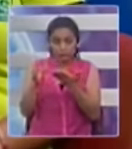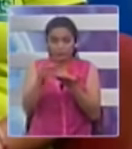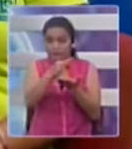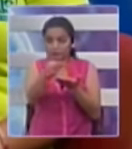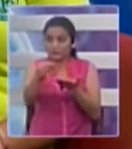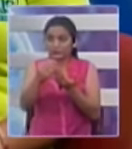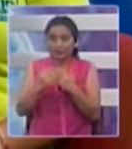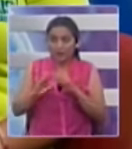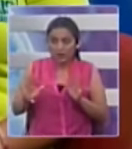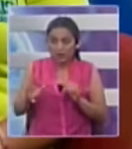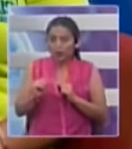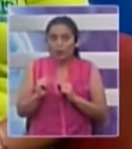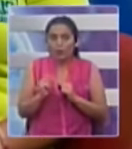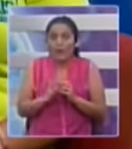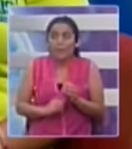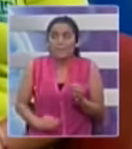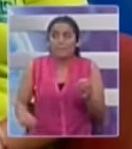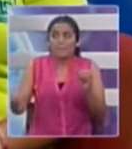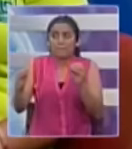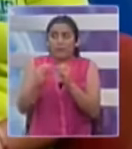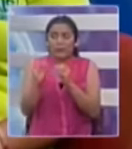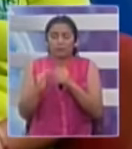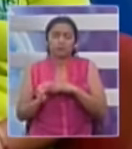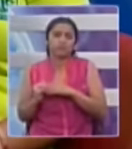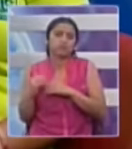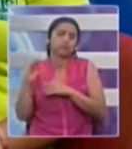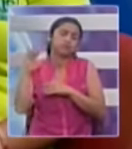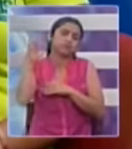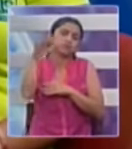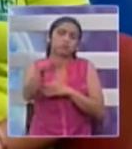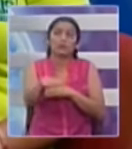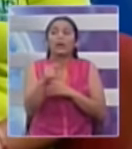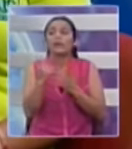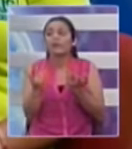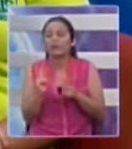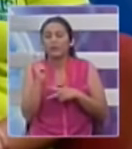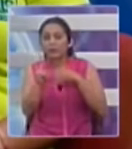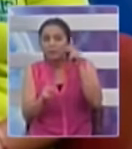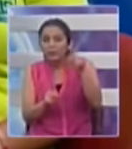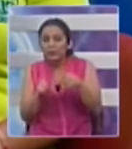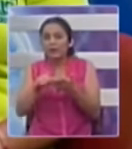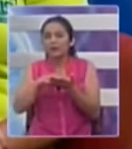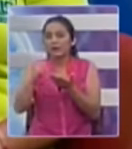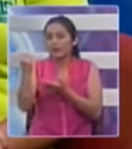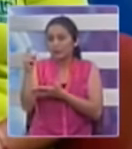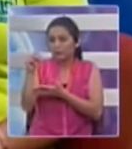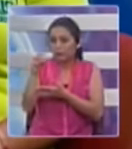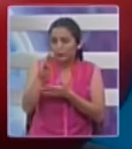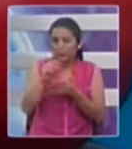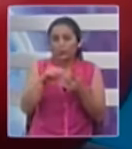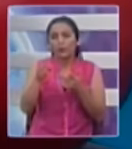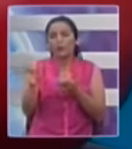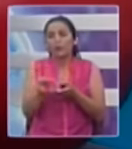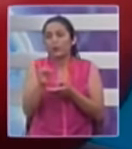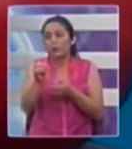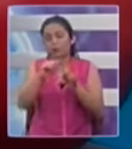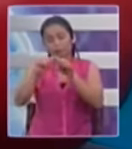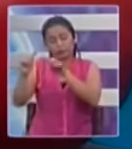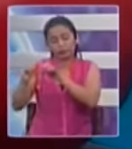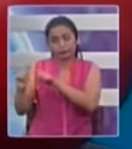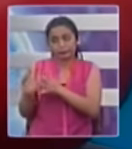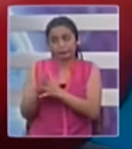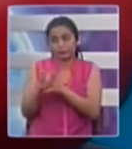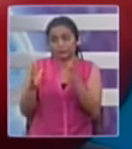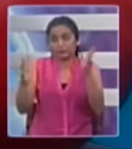parroquias rurales, sino también es Cantón Playas, Cantón San Borondón y Cantón Durán. Cuando se recorre sectores como